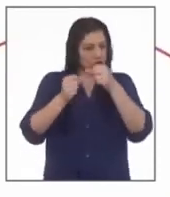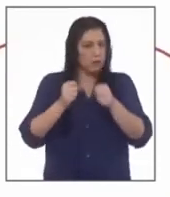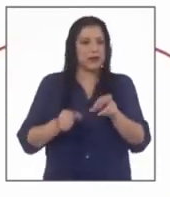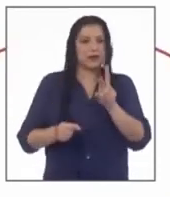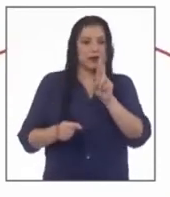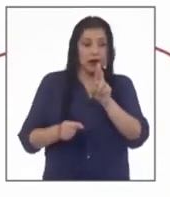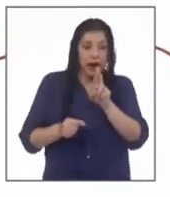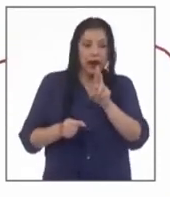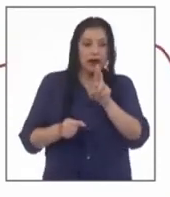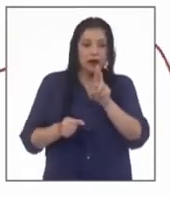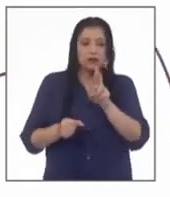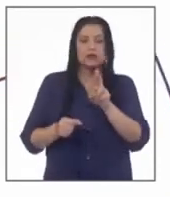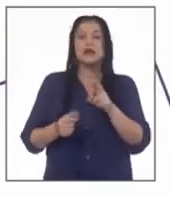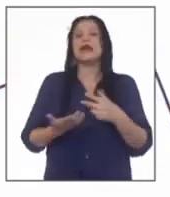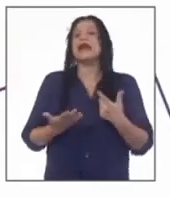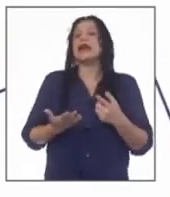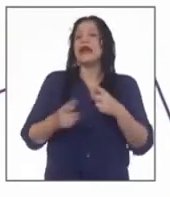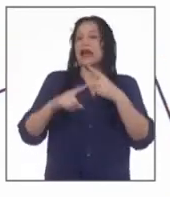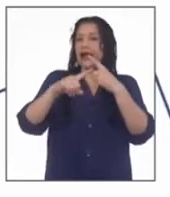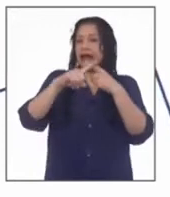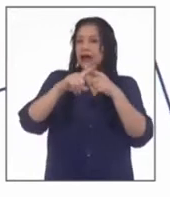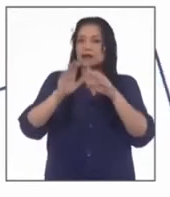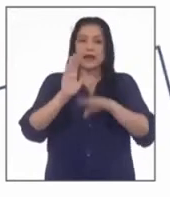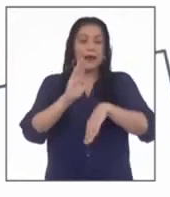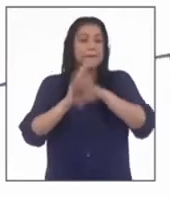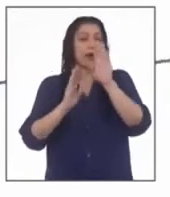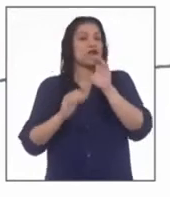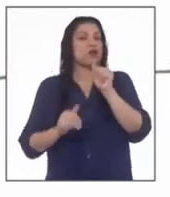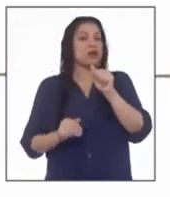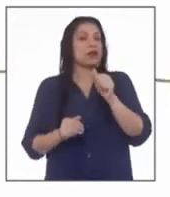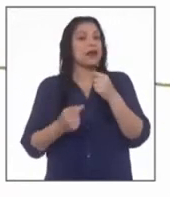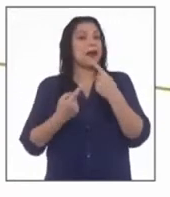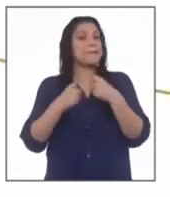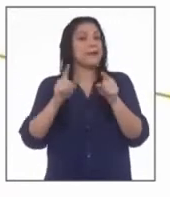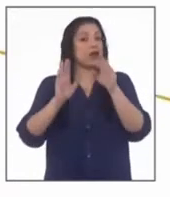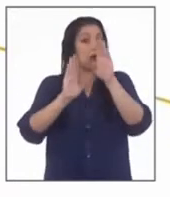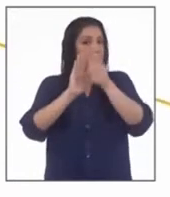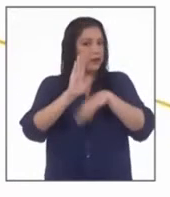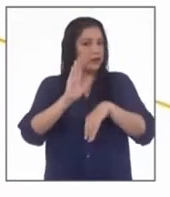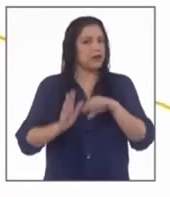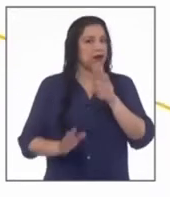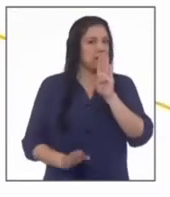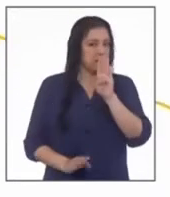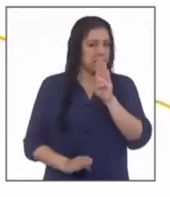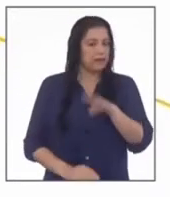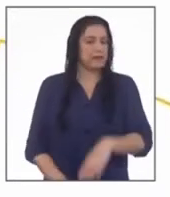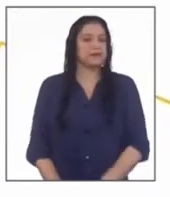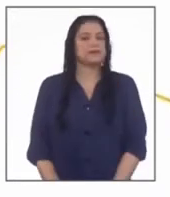reales, cumpliéndose que X es mayor que A pero menor que B.